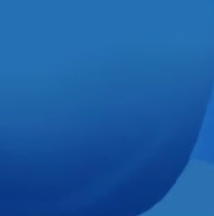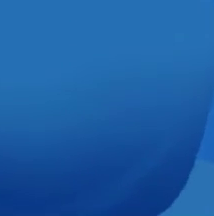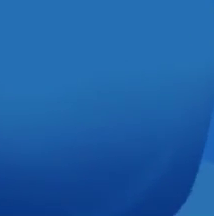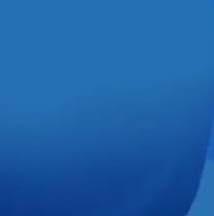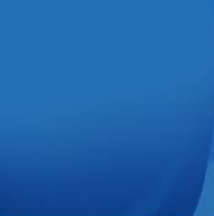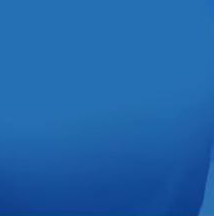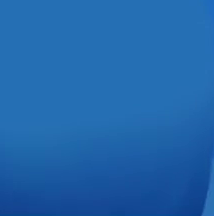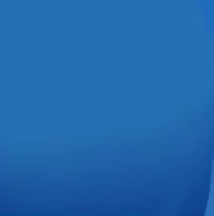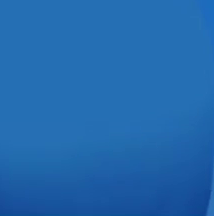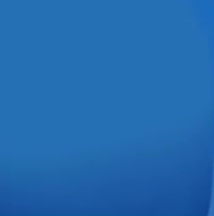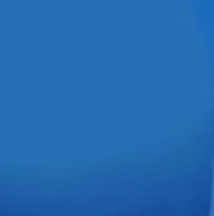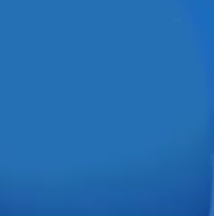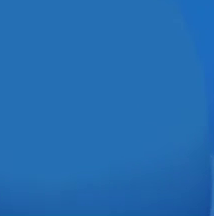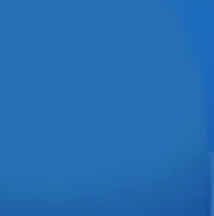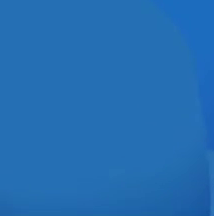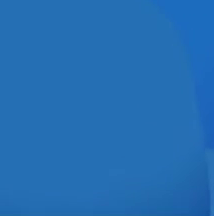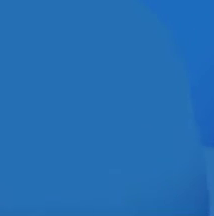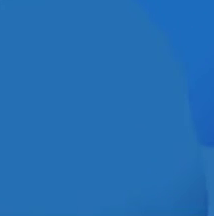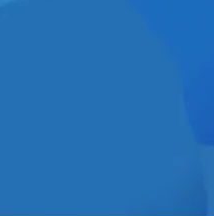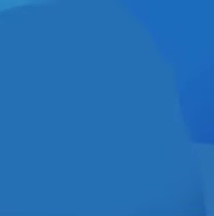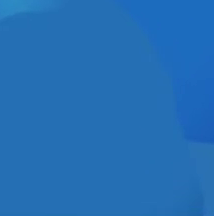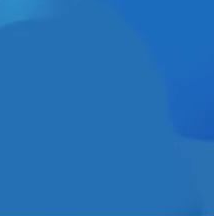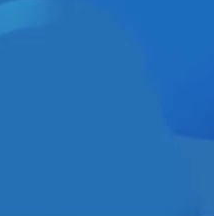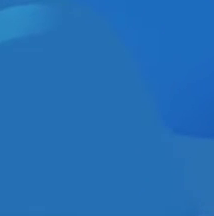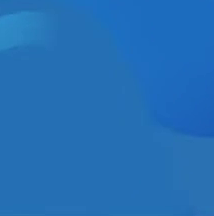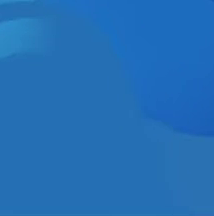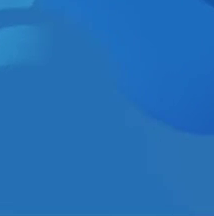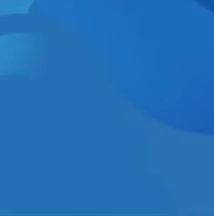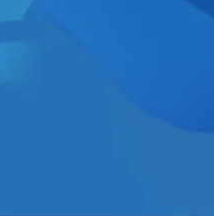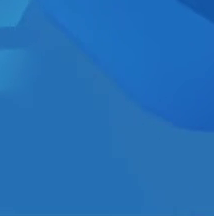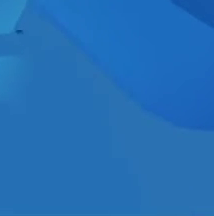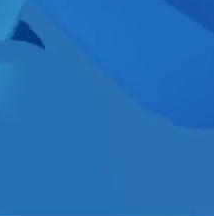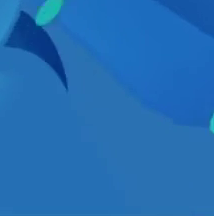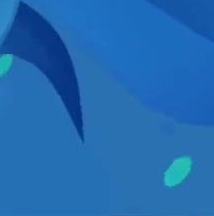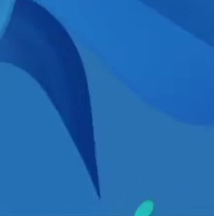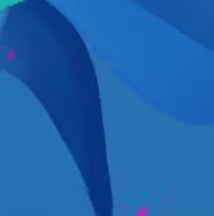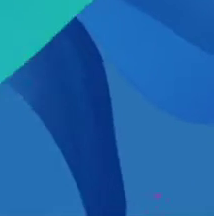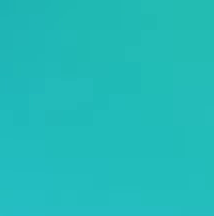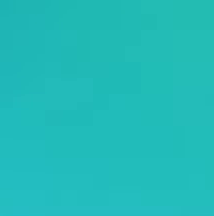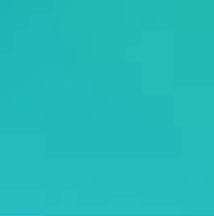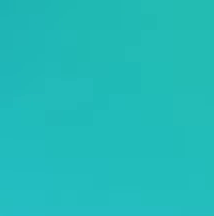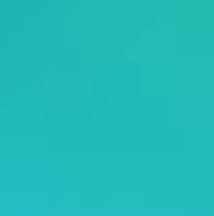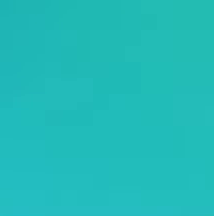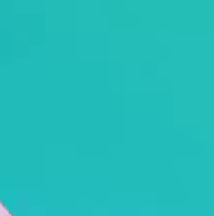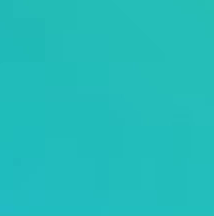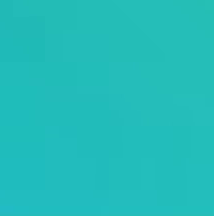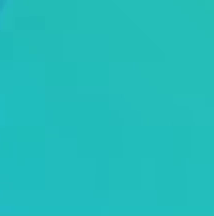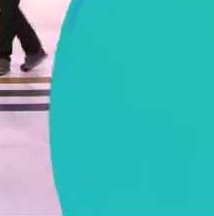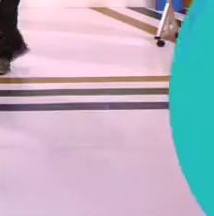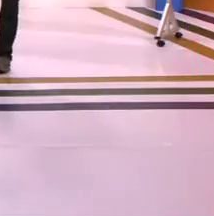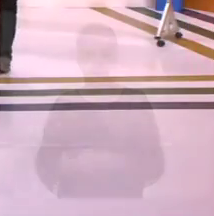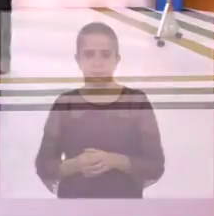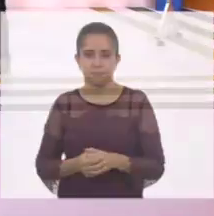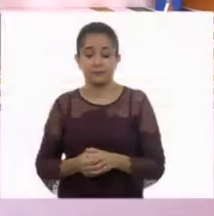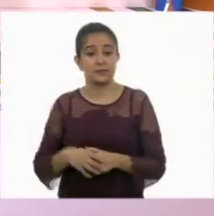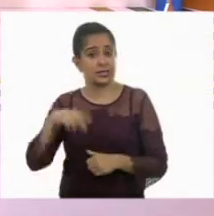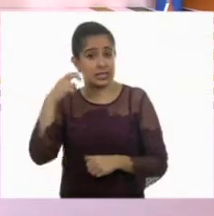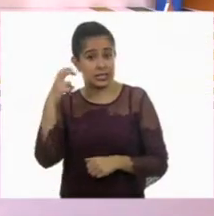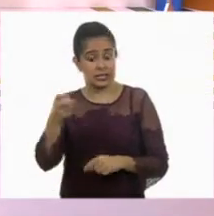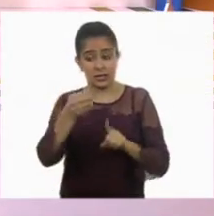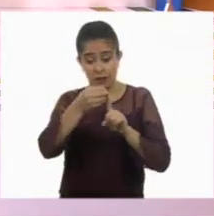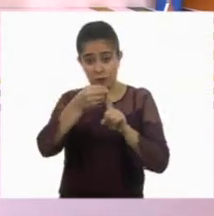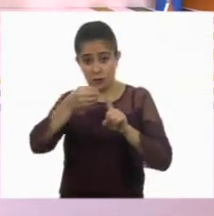voy a llegar! ¿Ya identificaste tú las oraciones